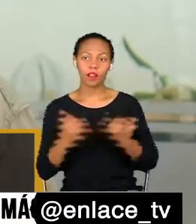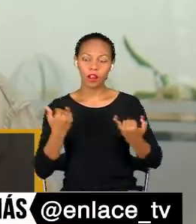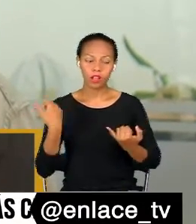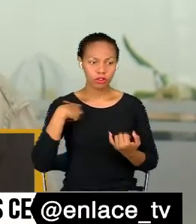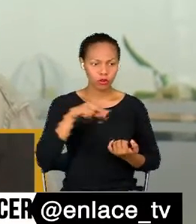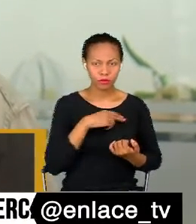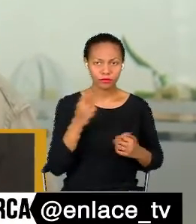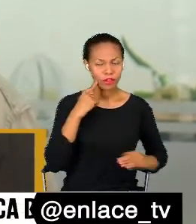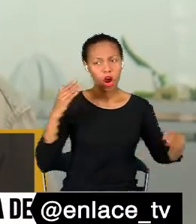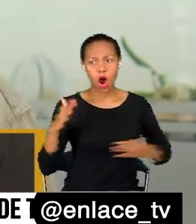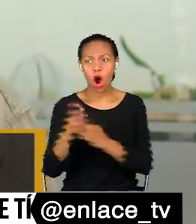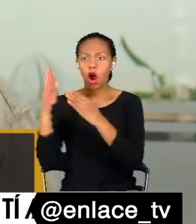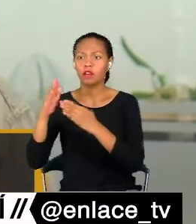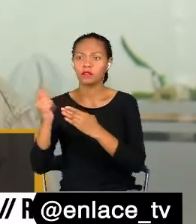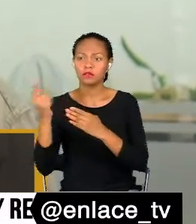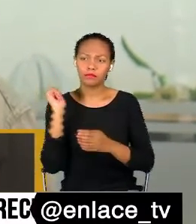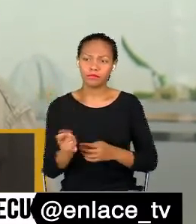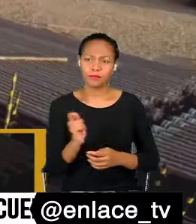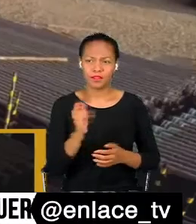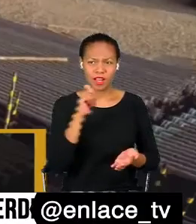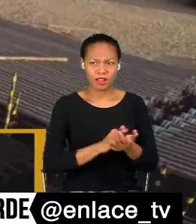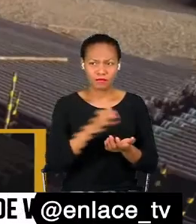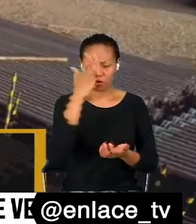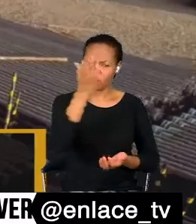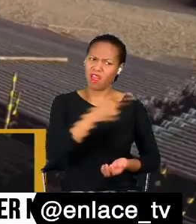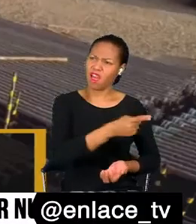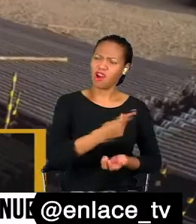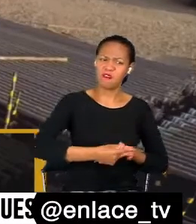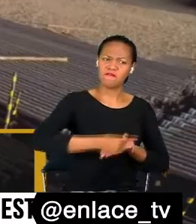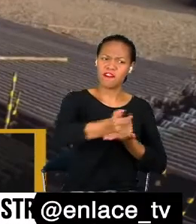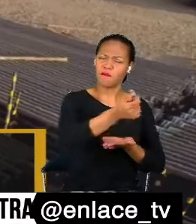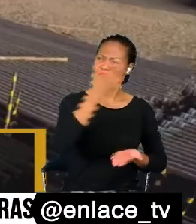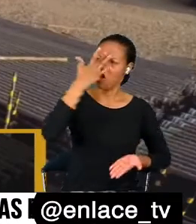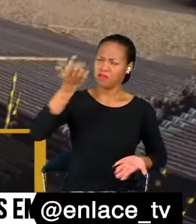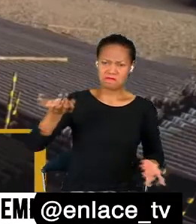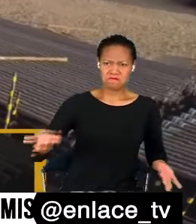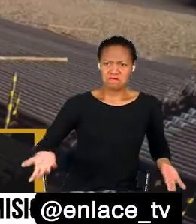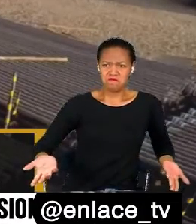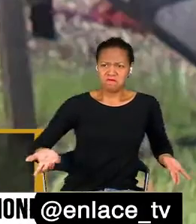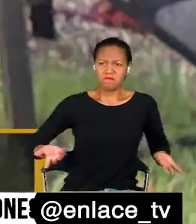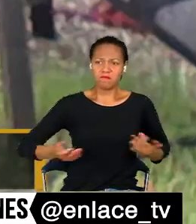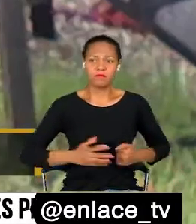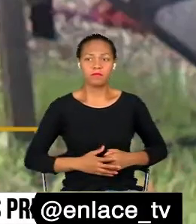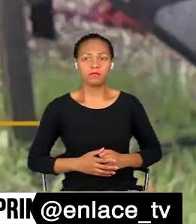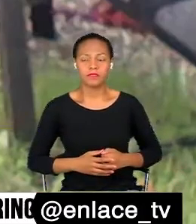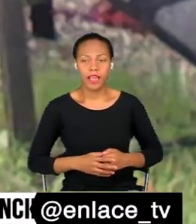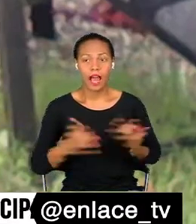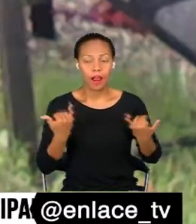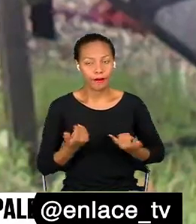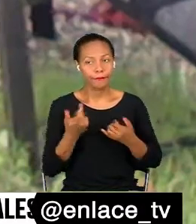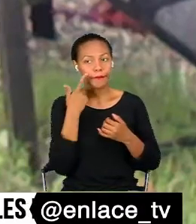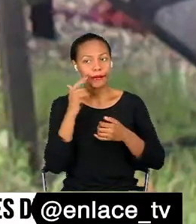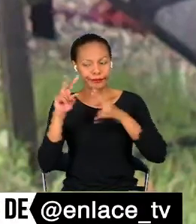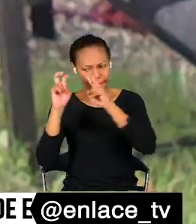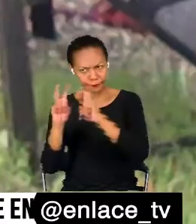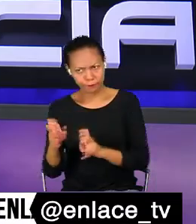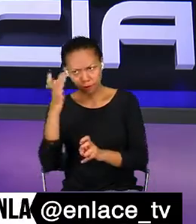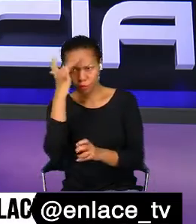tutelas para reintegro de los compañeros injustamente despedidos. Petro Santander informó que abrió investigación para establecer las causas del